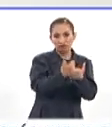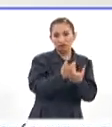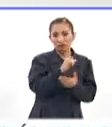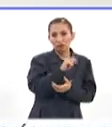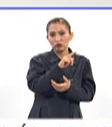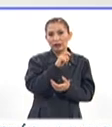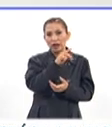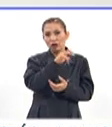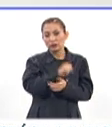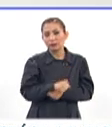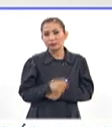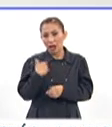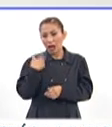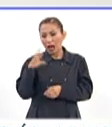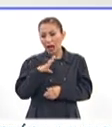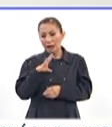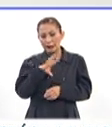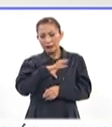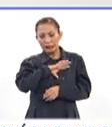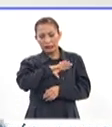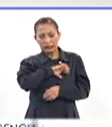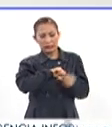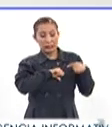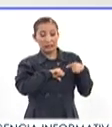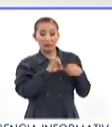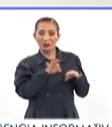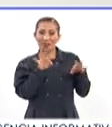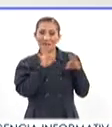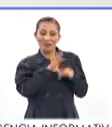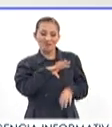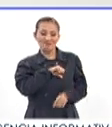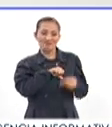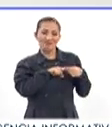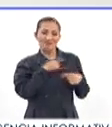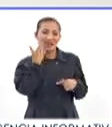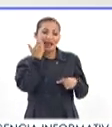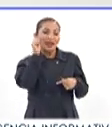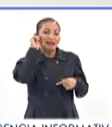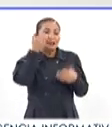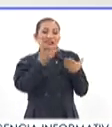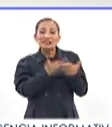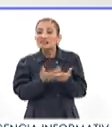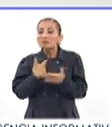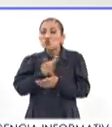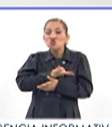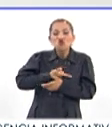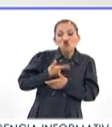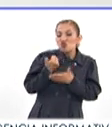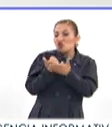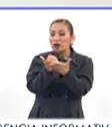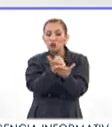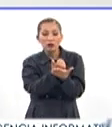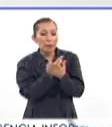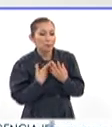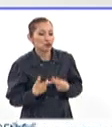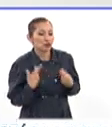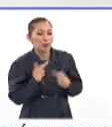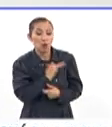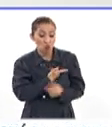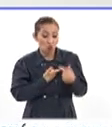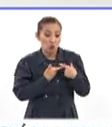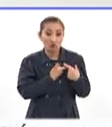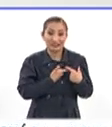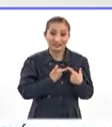Hay una vocación, por lo que me acabas de comentar, que es la clave, ¿no? Esa vocación de servir, esa vocación de auxiliar,